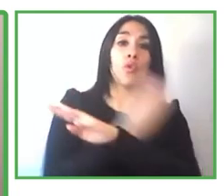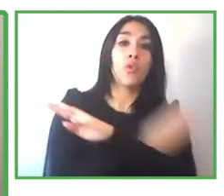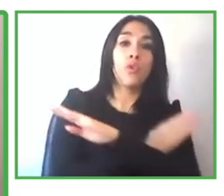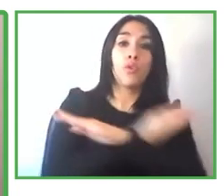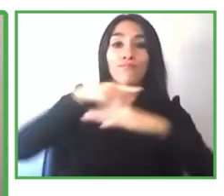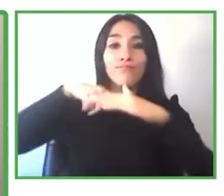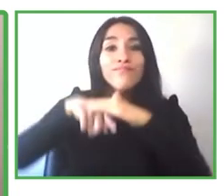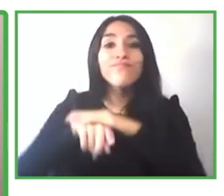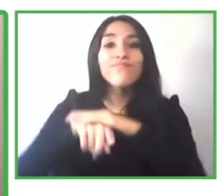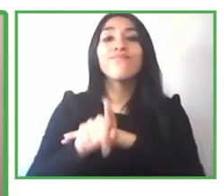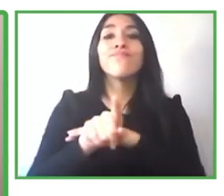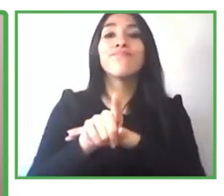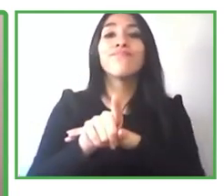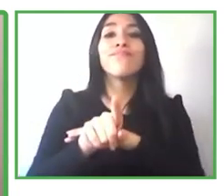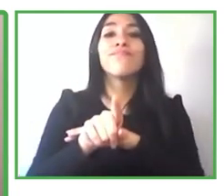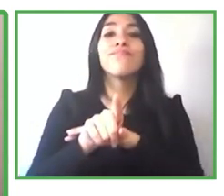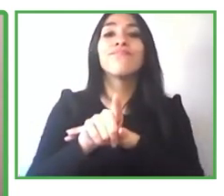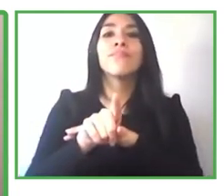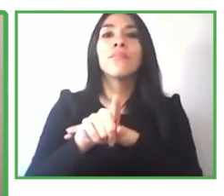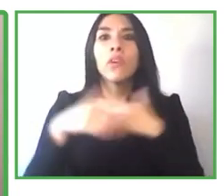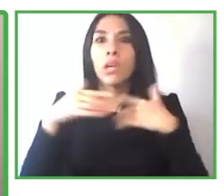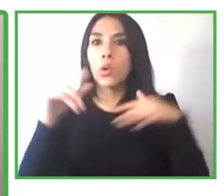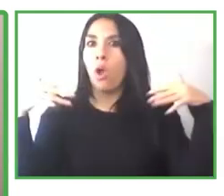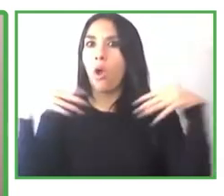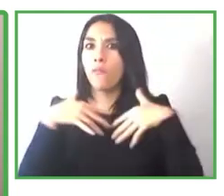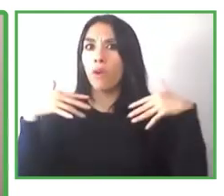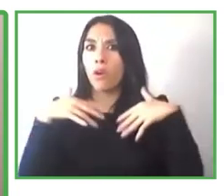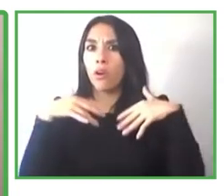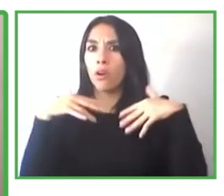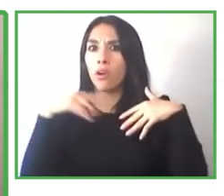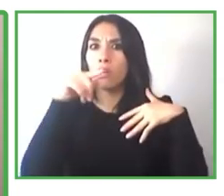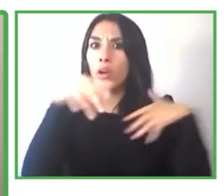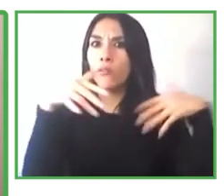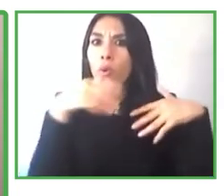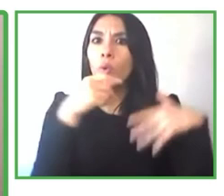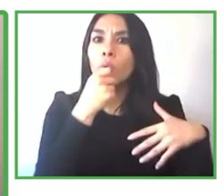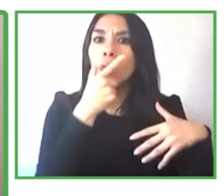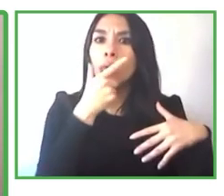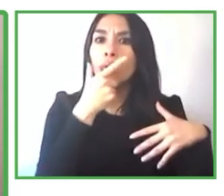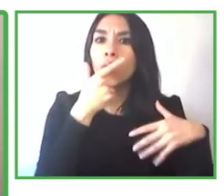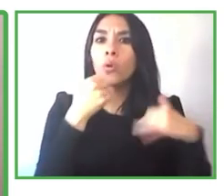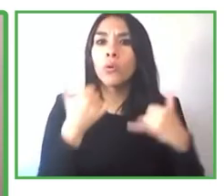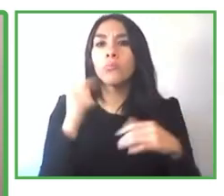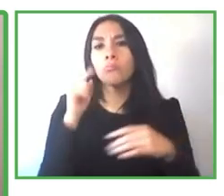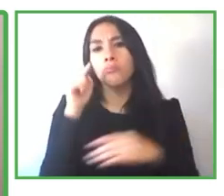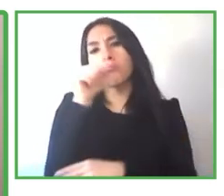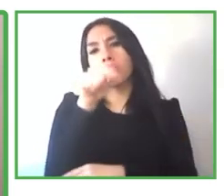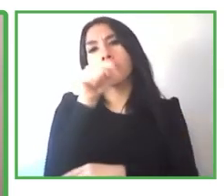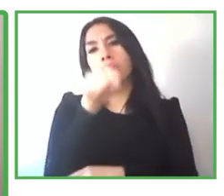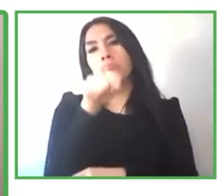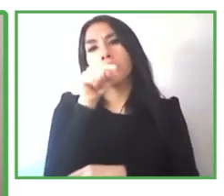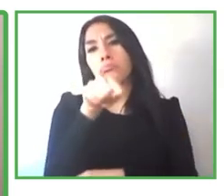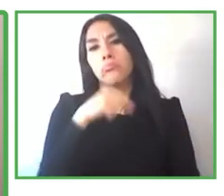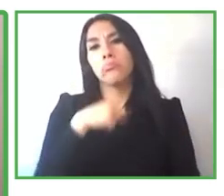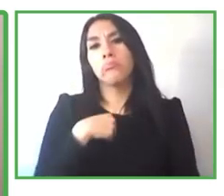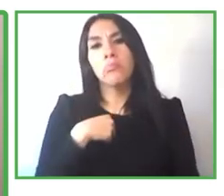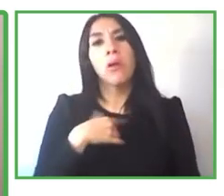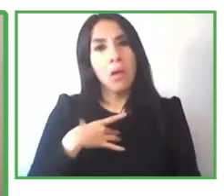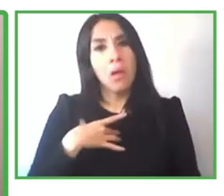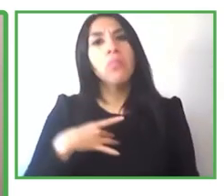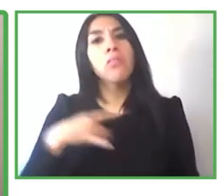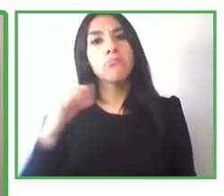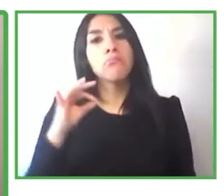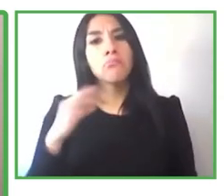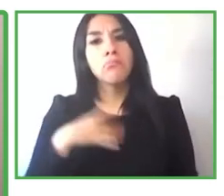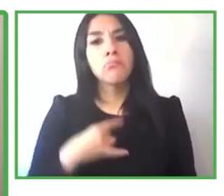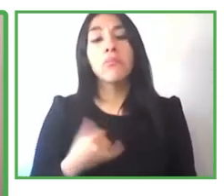Dublín, pero ahora voy a Dublín muy, muy seguido y me encanta. He ido a lugares que nunca había estado antes y es todo gracias a Trinity que me